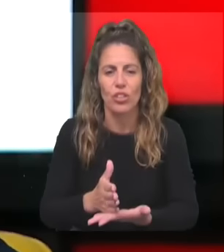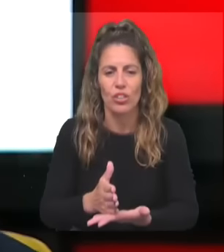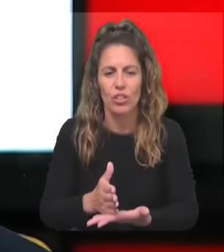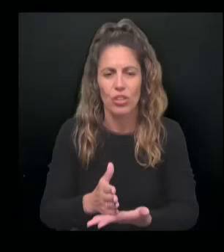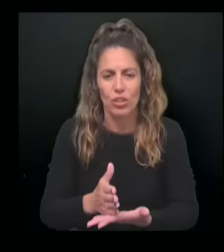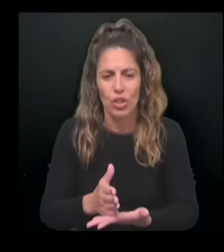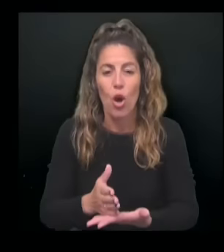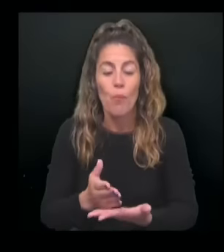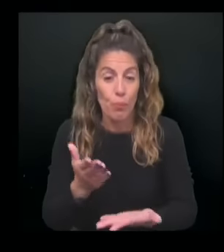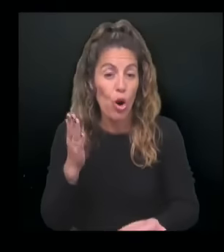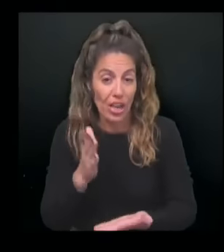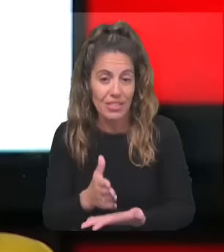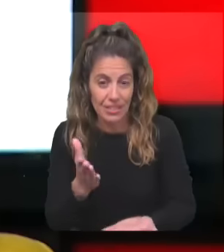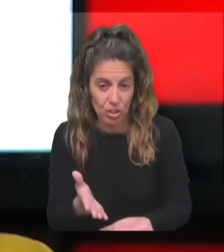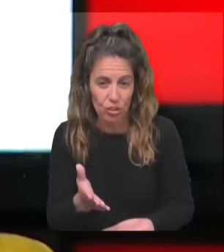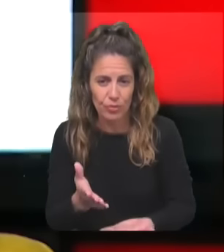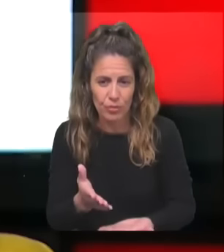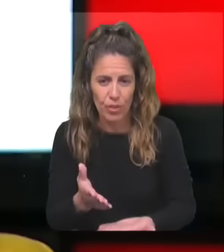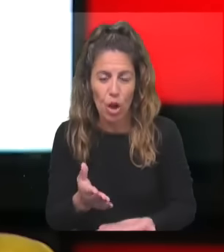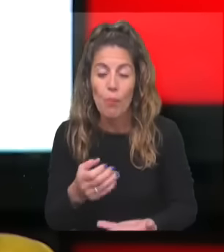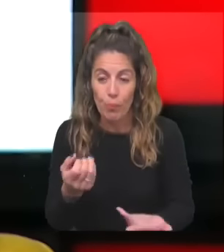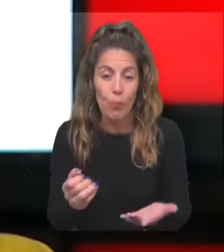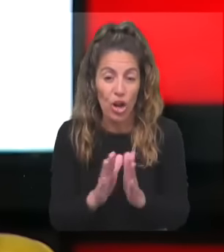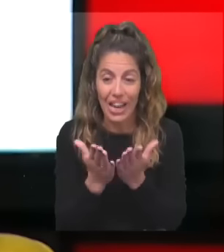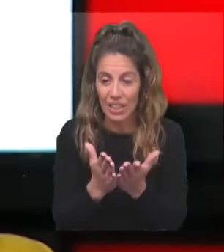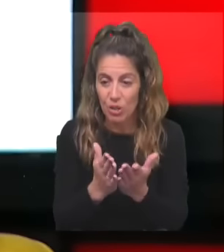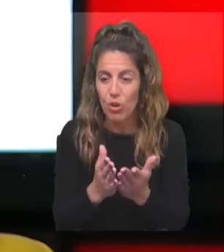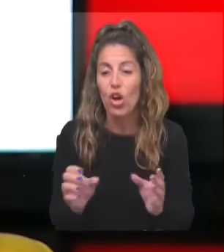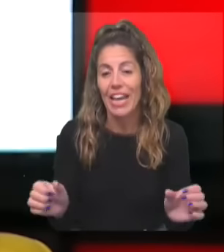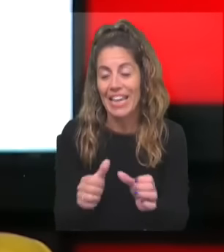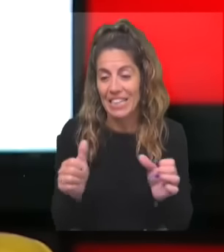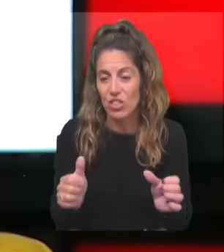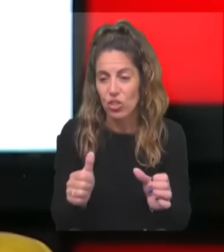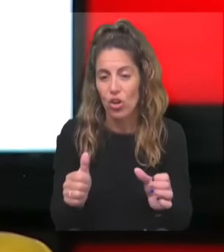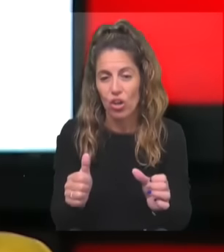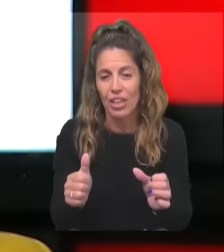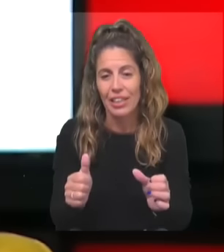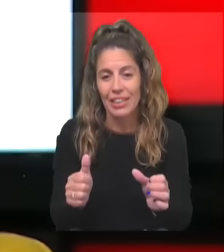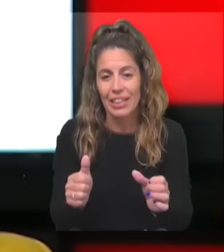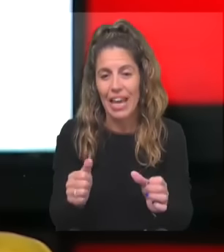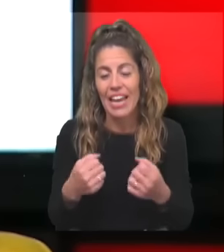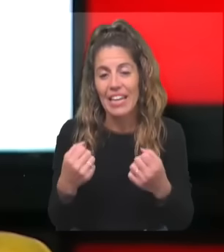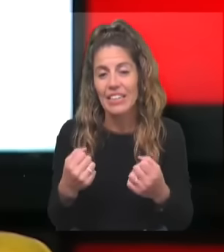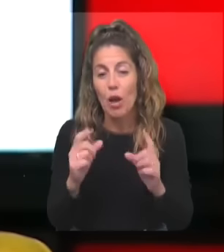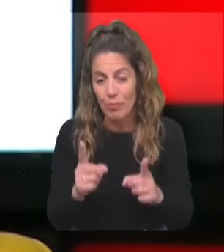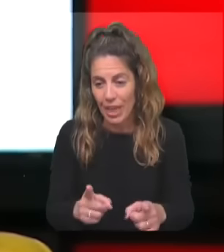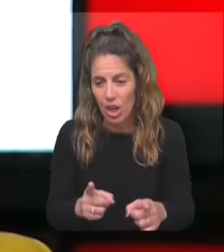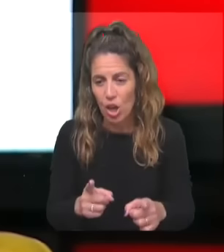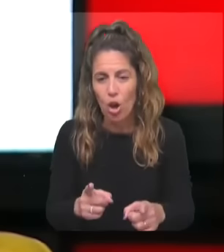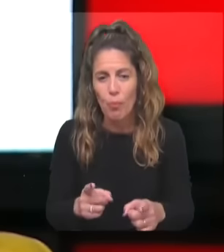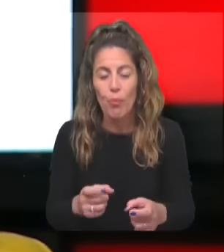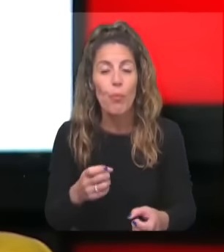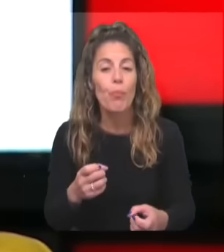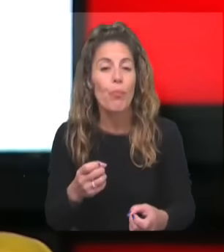Rebeldía por la Iglesia. Censura al libro La Iglesia Increíble por sus expresiones a favor del derecho de la mujer a decidir sobre su propio